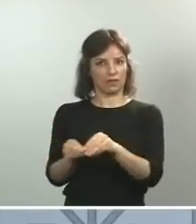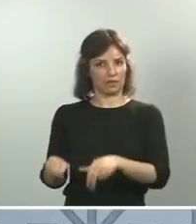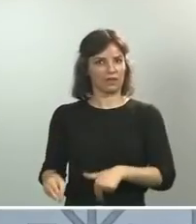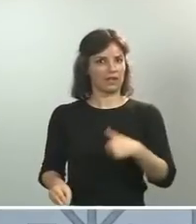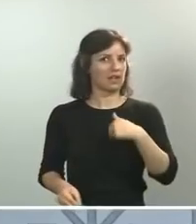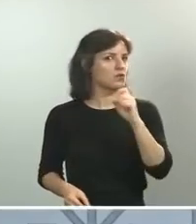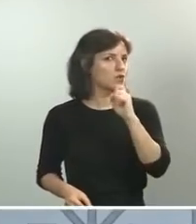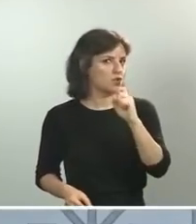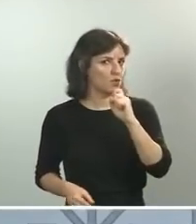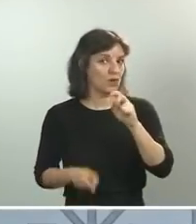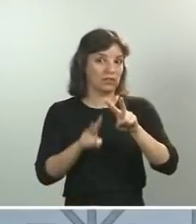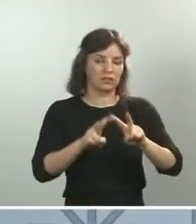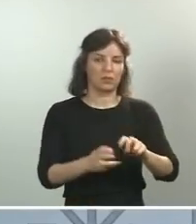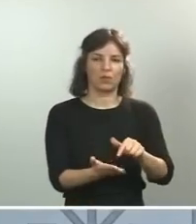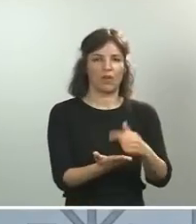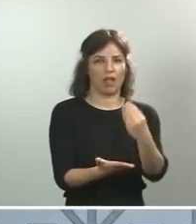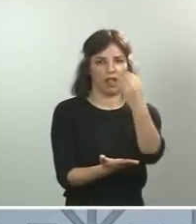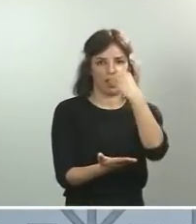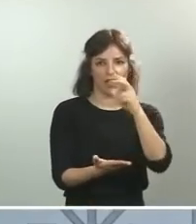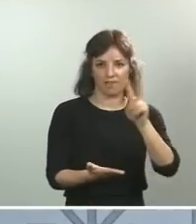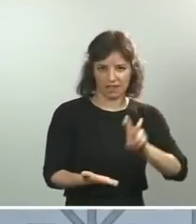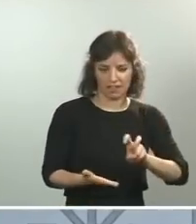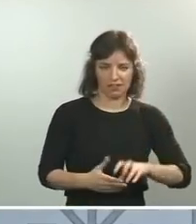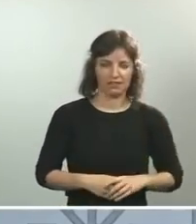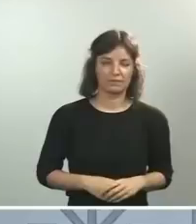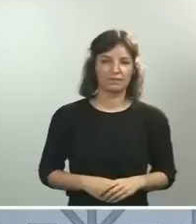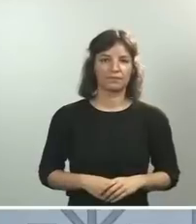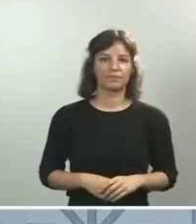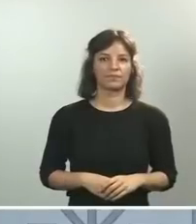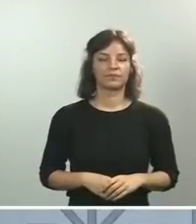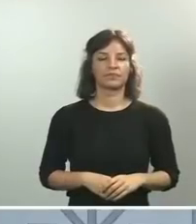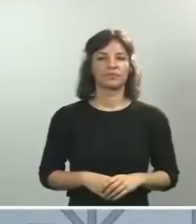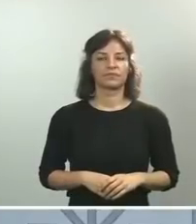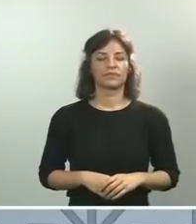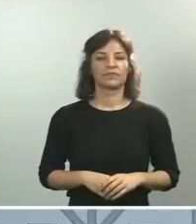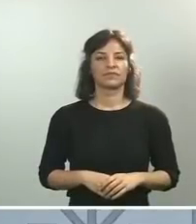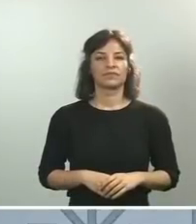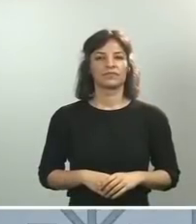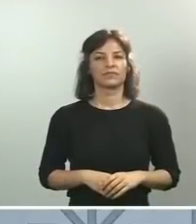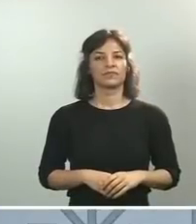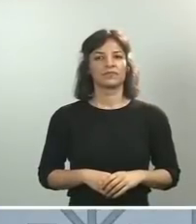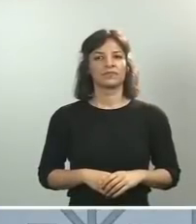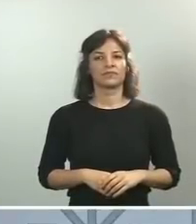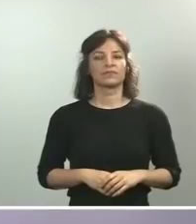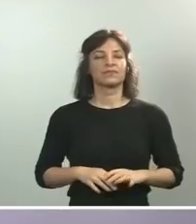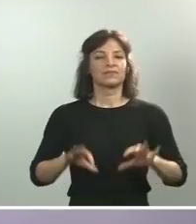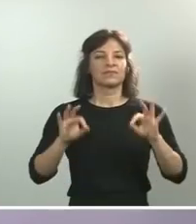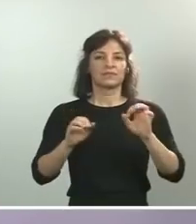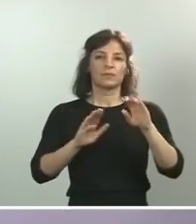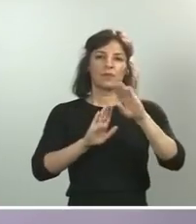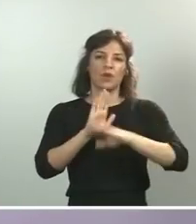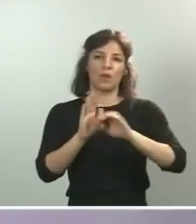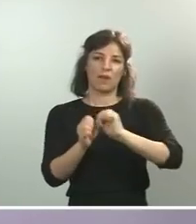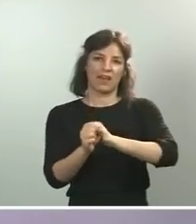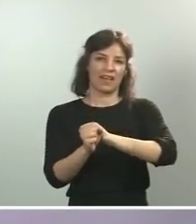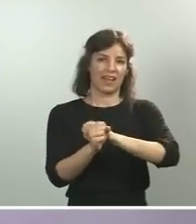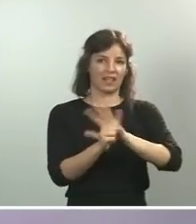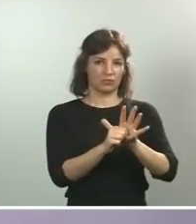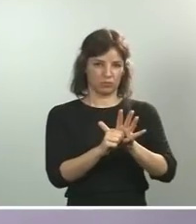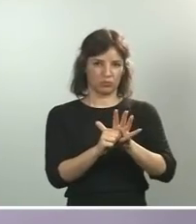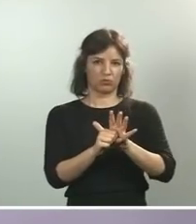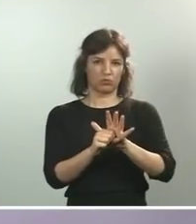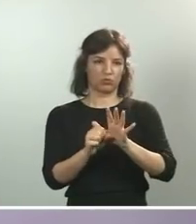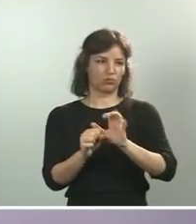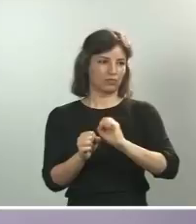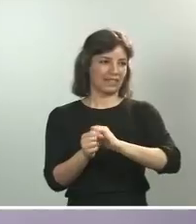También decirles una palabra sobre el programa Erasmus y lo que ha ocurrido en estos, como ustedes